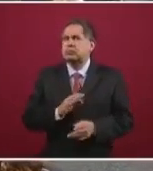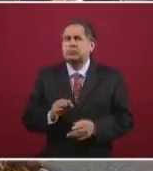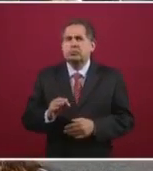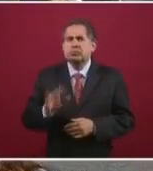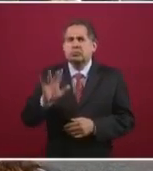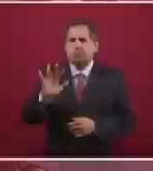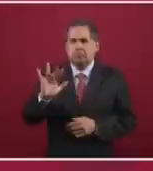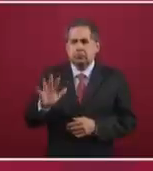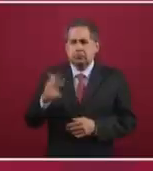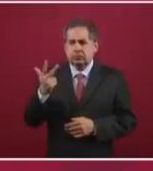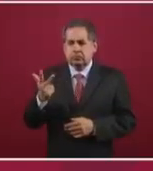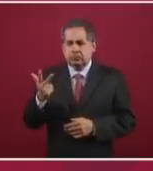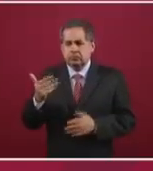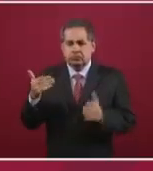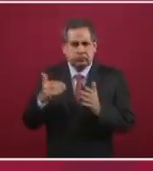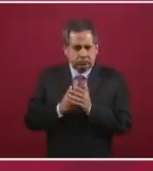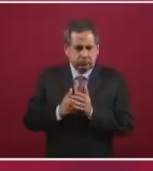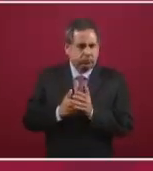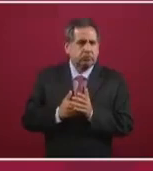58,000,